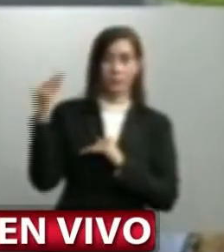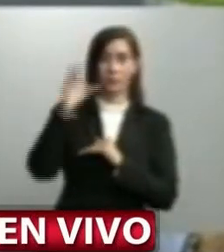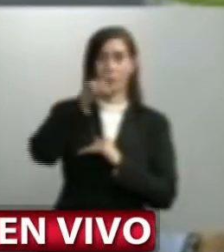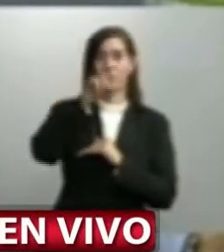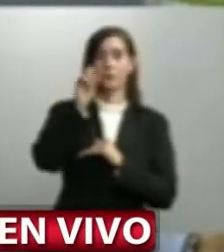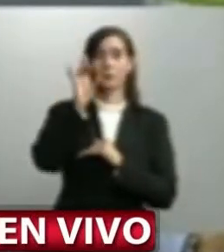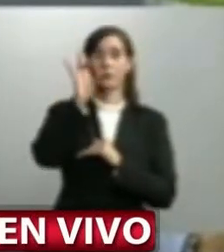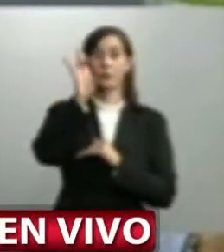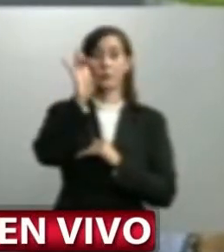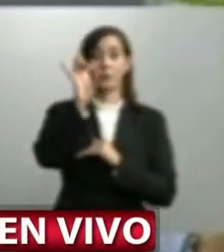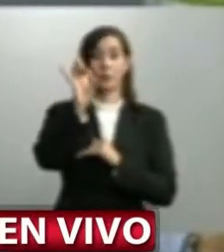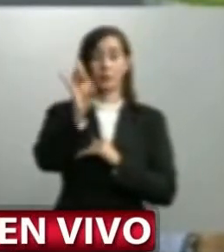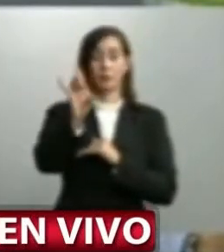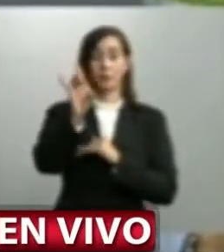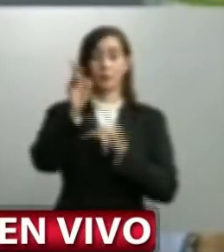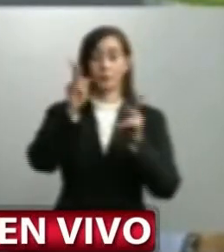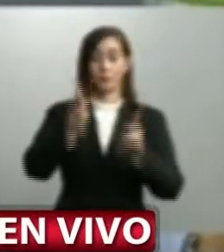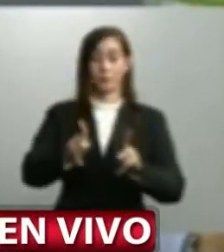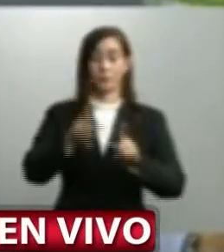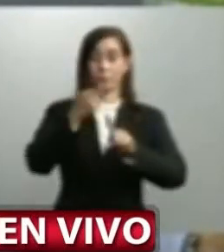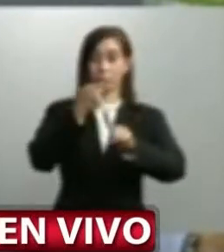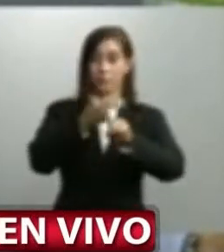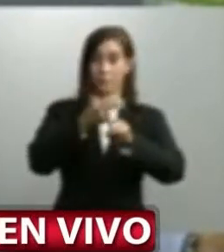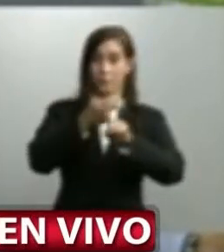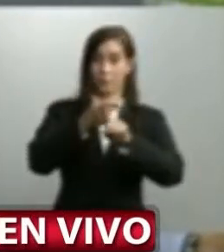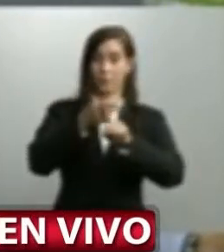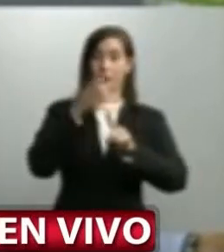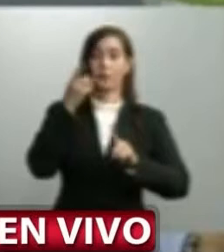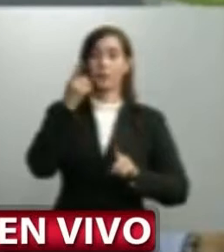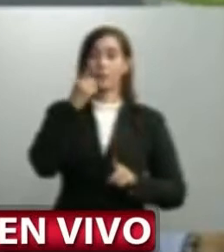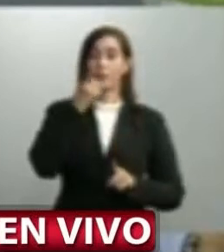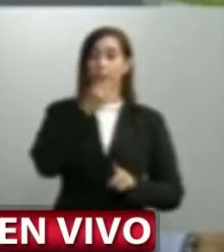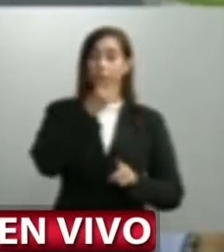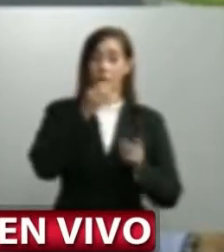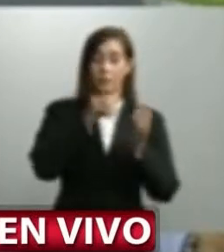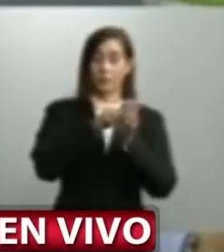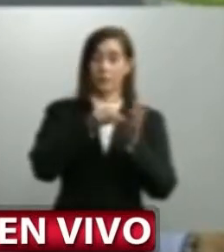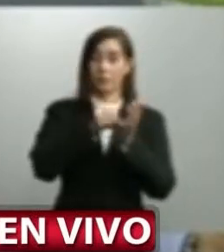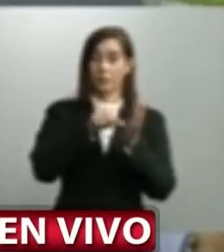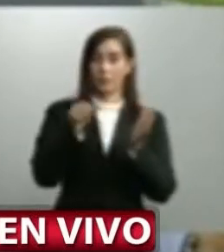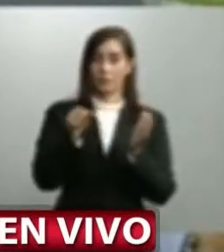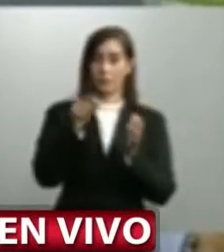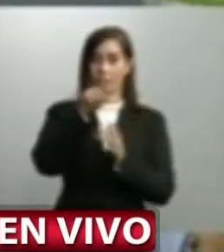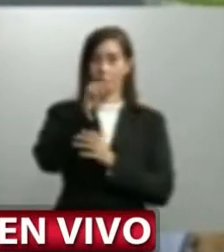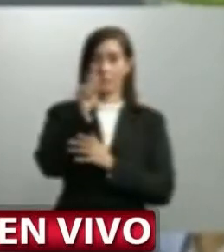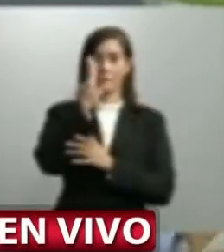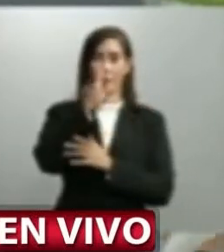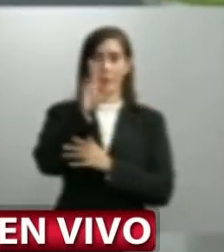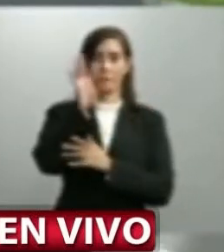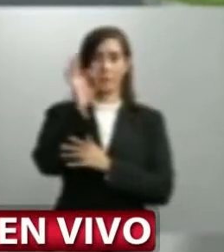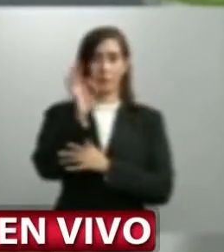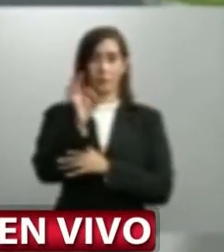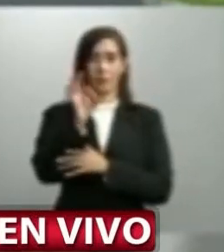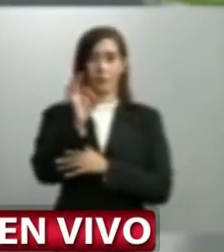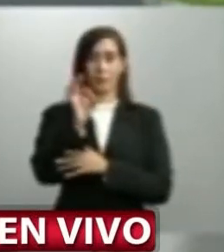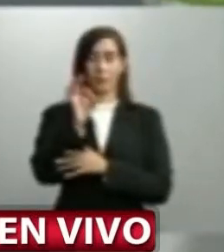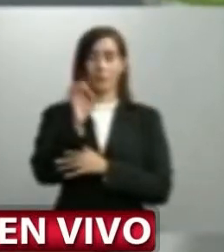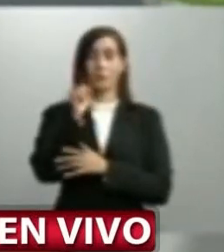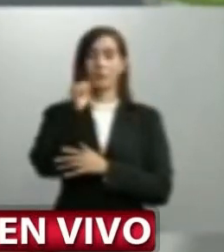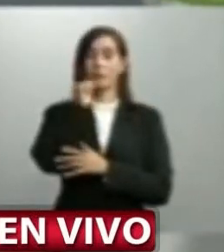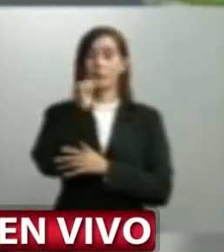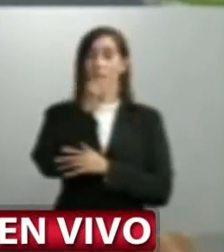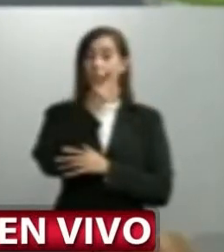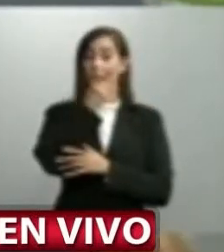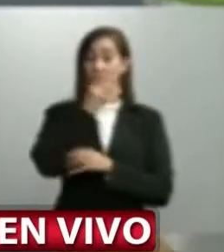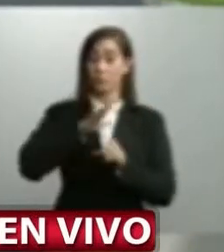fueron 108 casos en el Distrito Nacional y 139 en la provincia de Santo